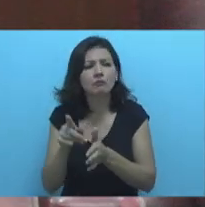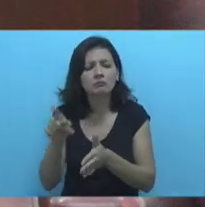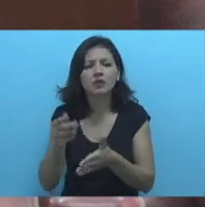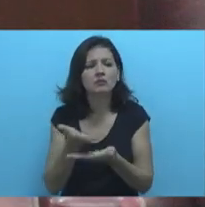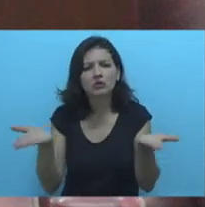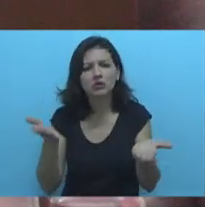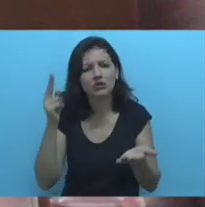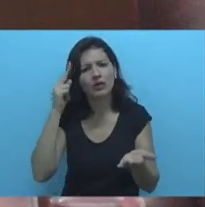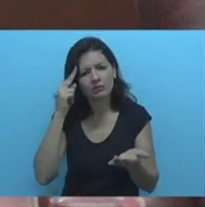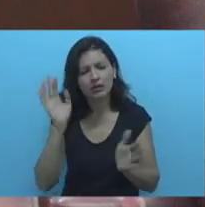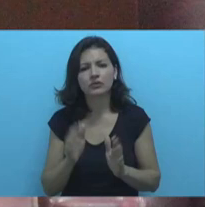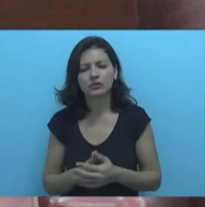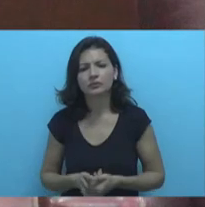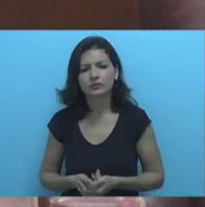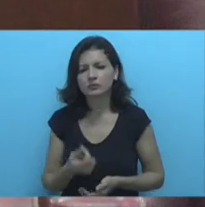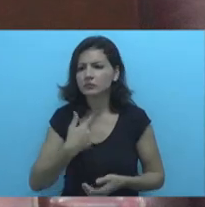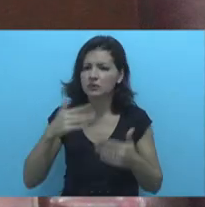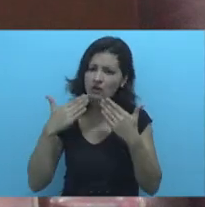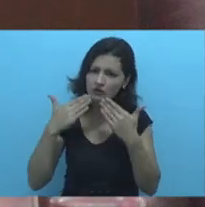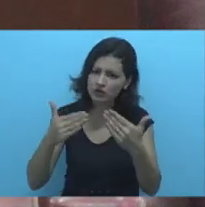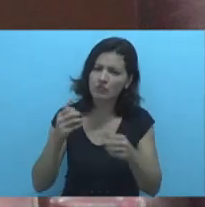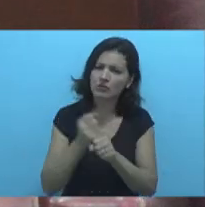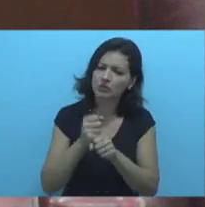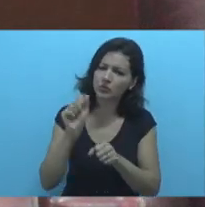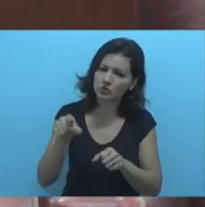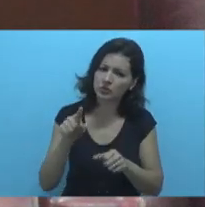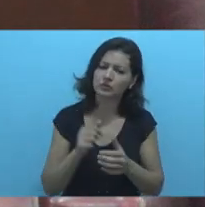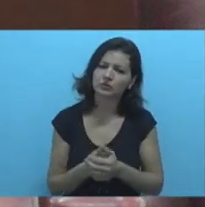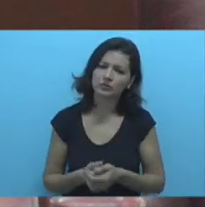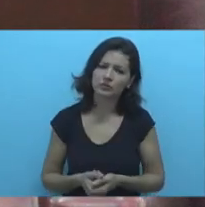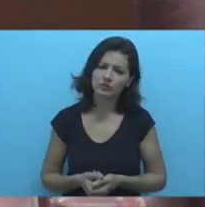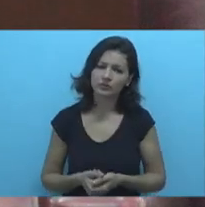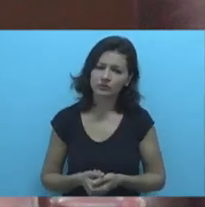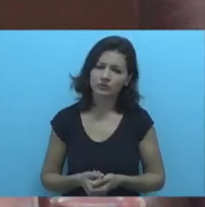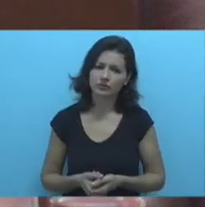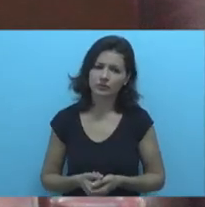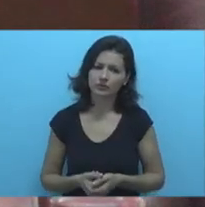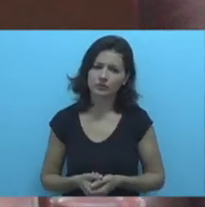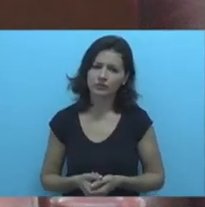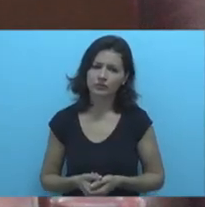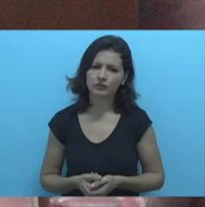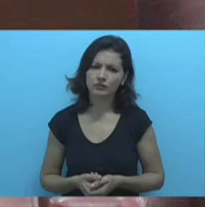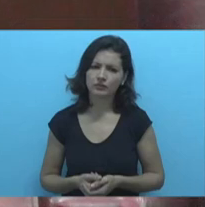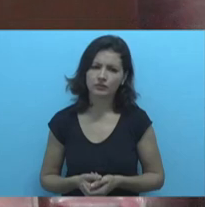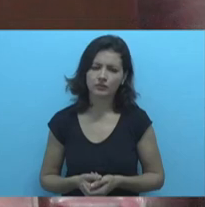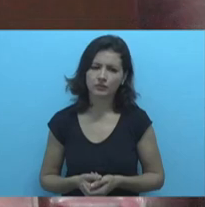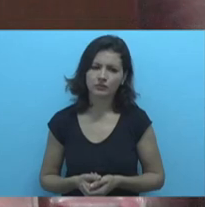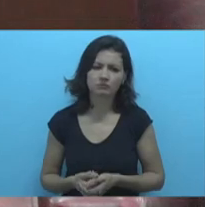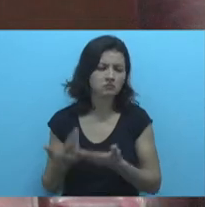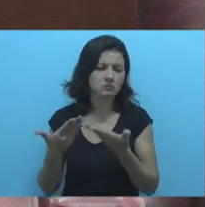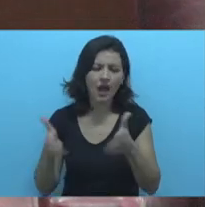Nosotros somos agradecidos de la gestión de Miguel como presidente, nos dio la oportunidad de participar,